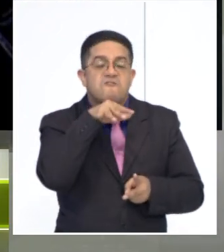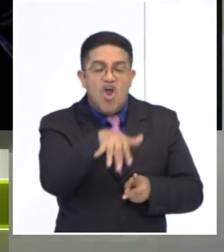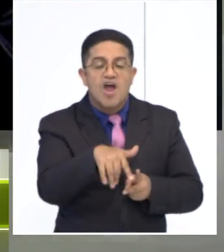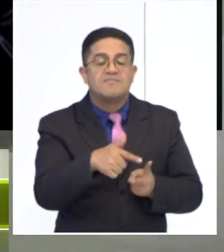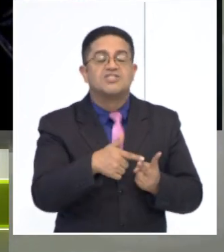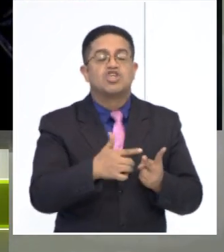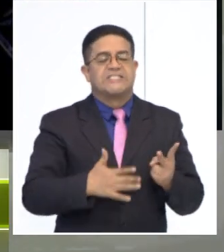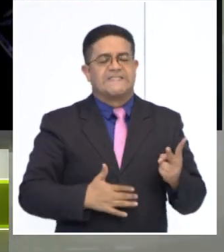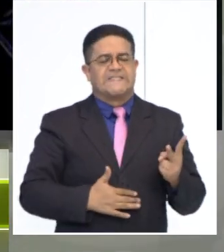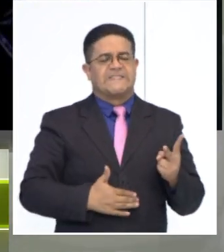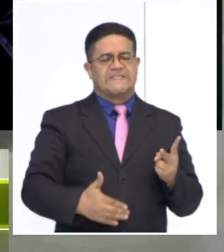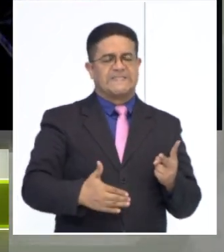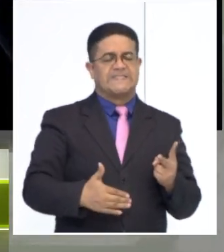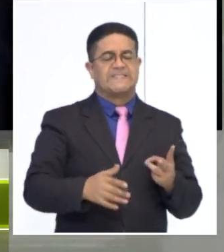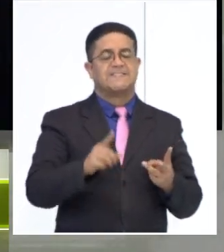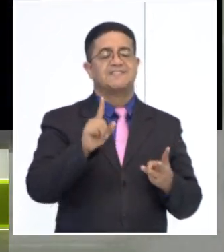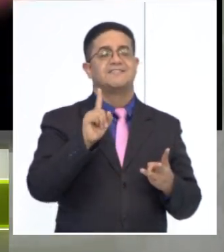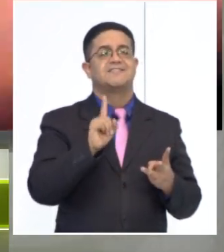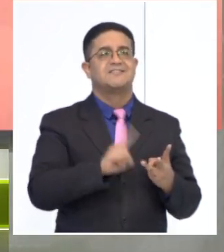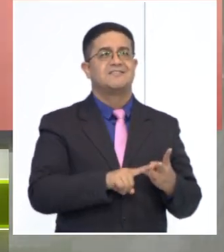abdominal y